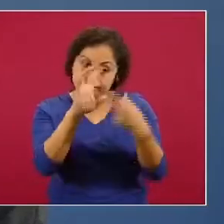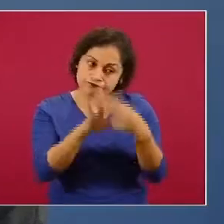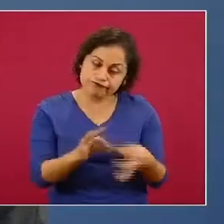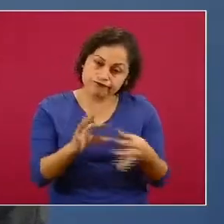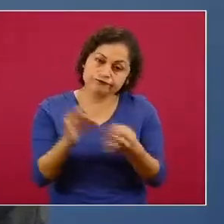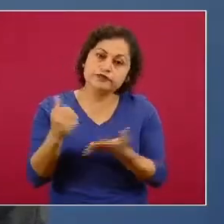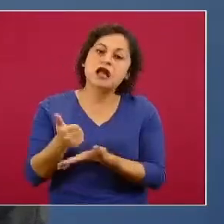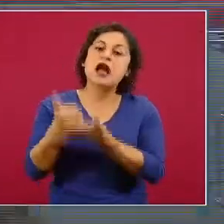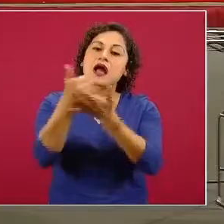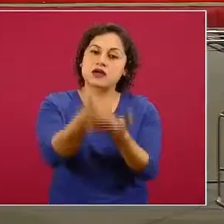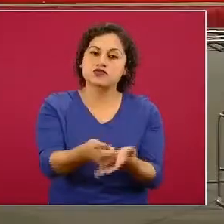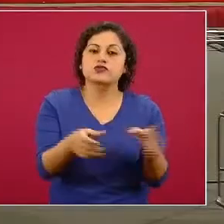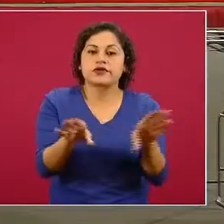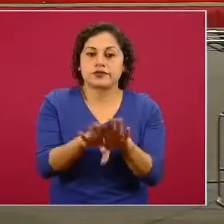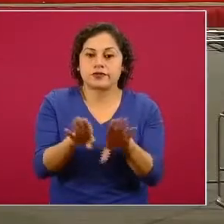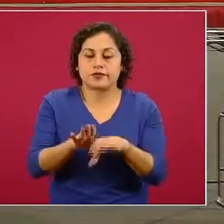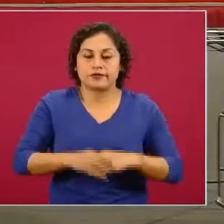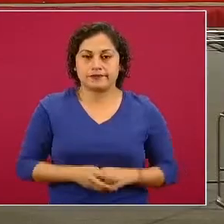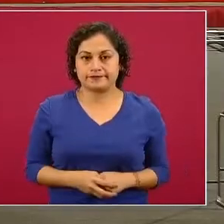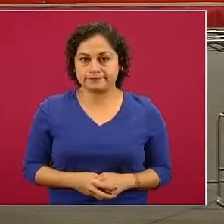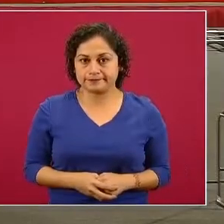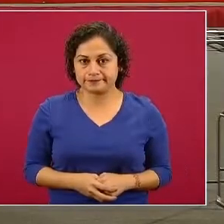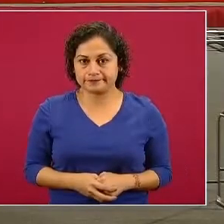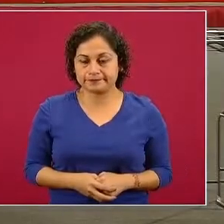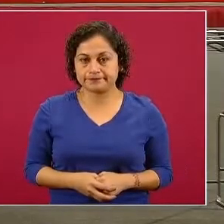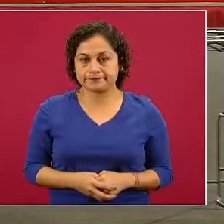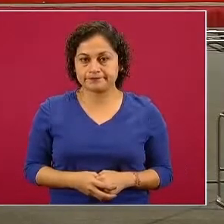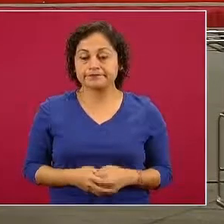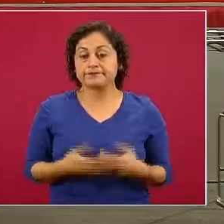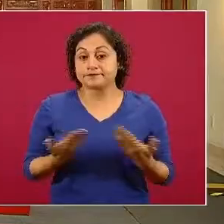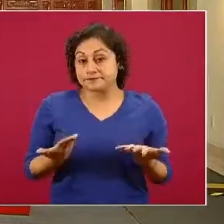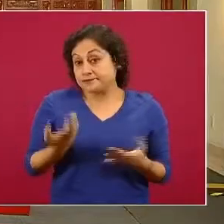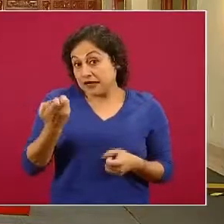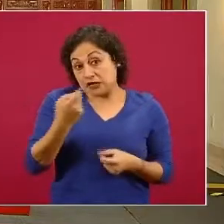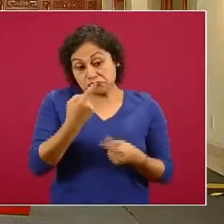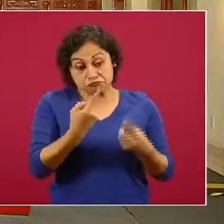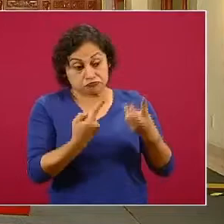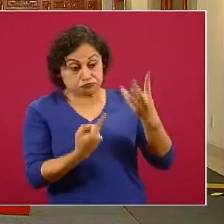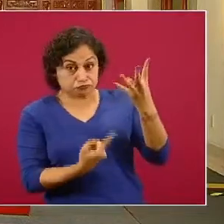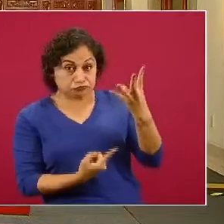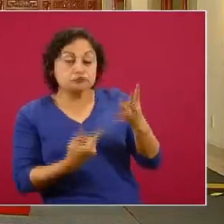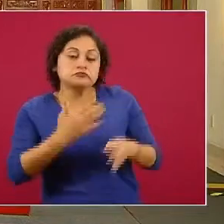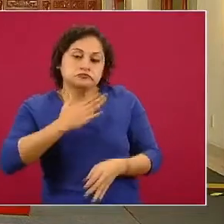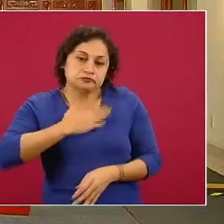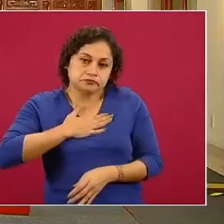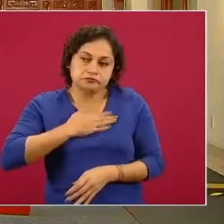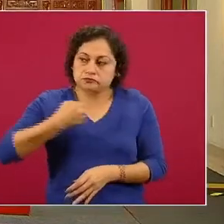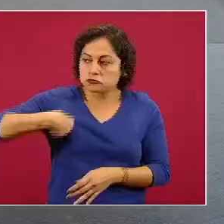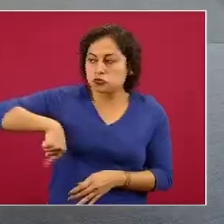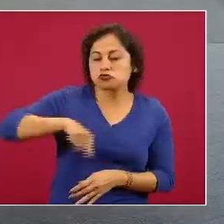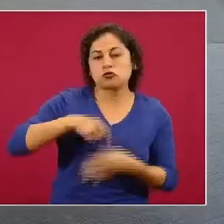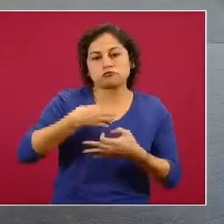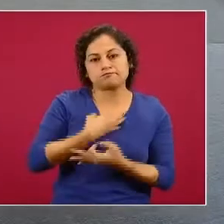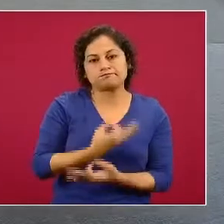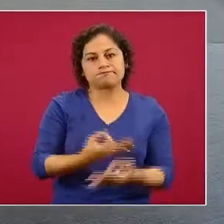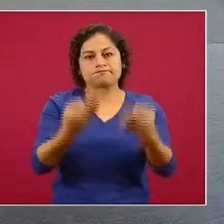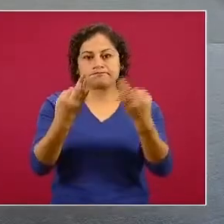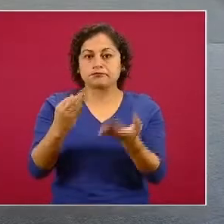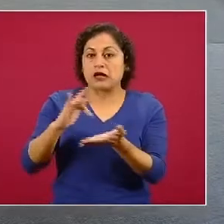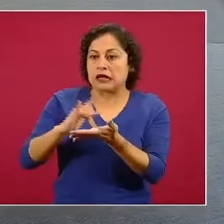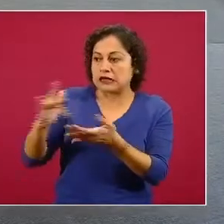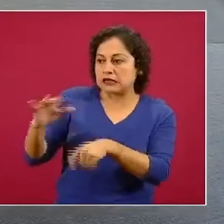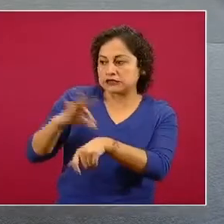nos dirán qué podemos hacer. Entonces, pues básicamente eso es el mensaje que traemos. Agradecemos mucho al doctor Gadi